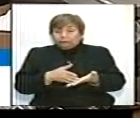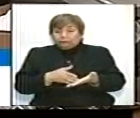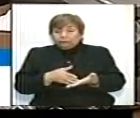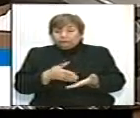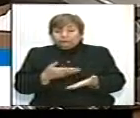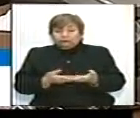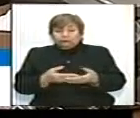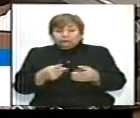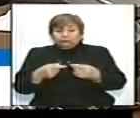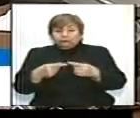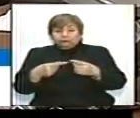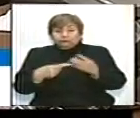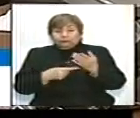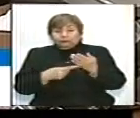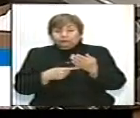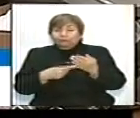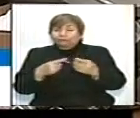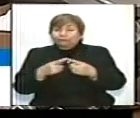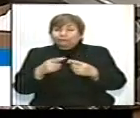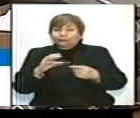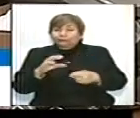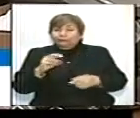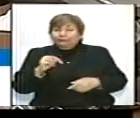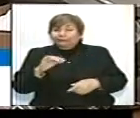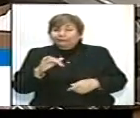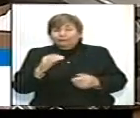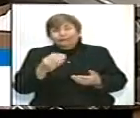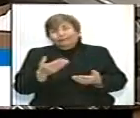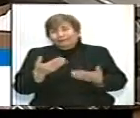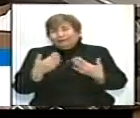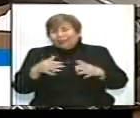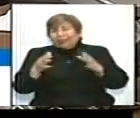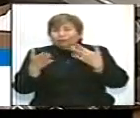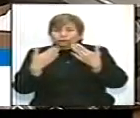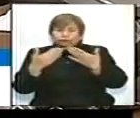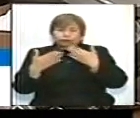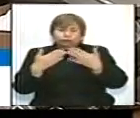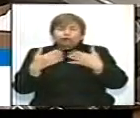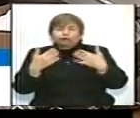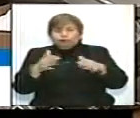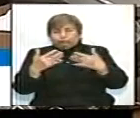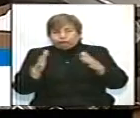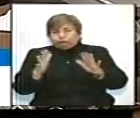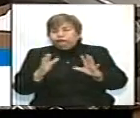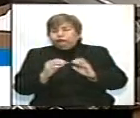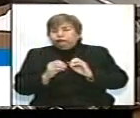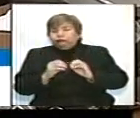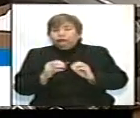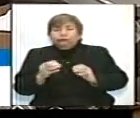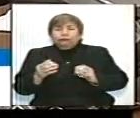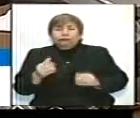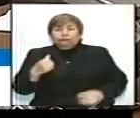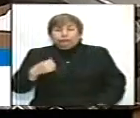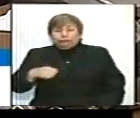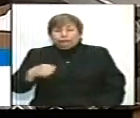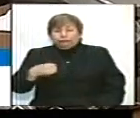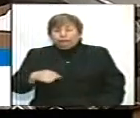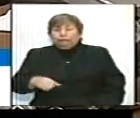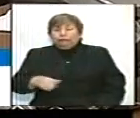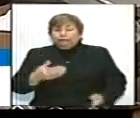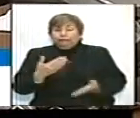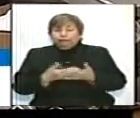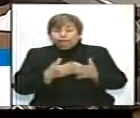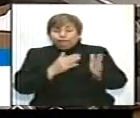netamente técnicos que ya han sido coordinados entre PRONIET y la IGC y nosotros con la Municipalidad de Imaraes, y que estamos